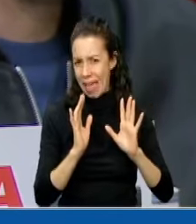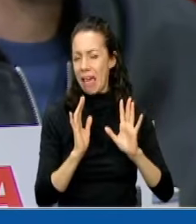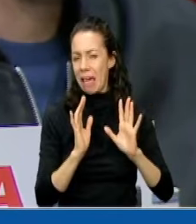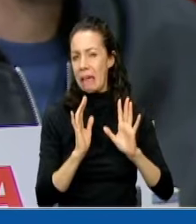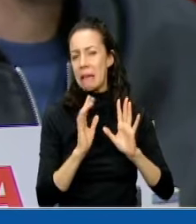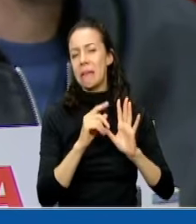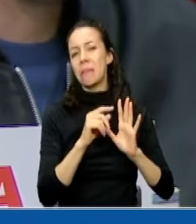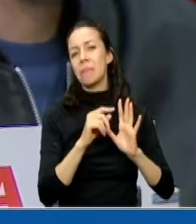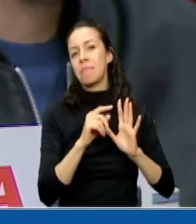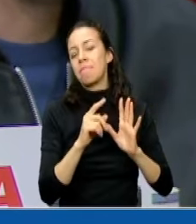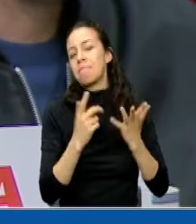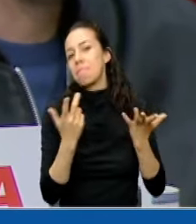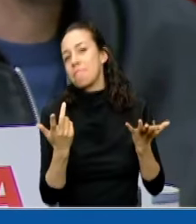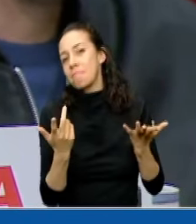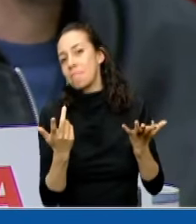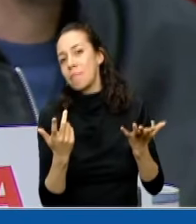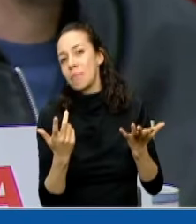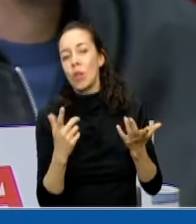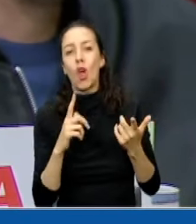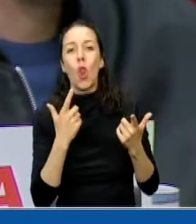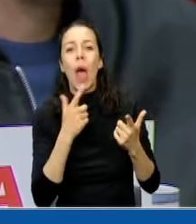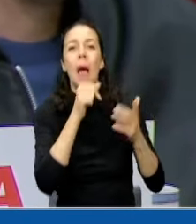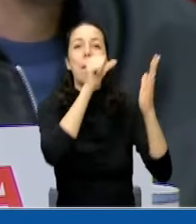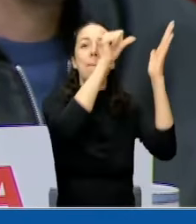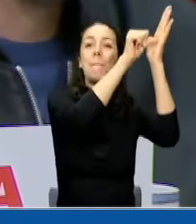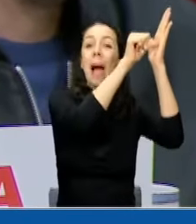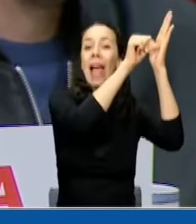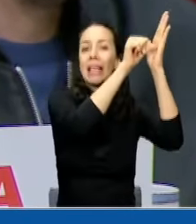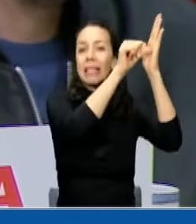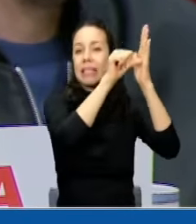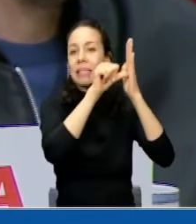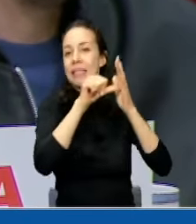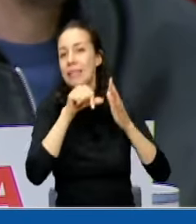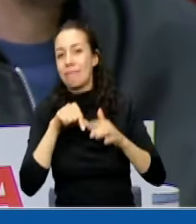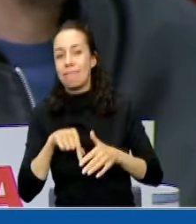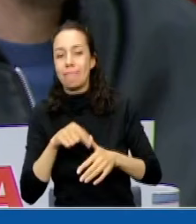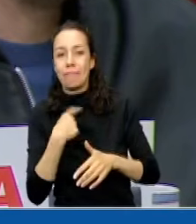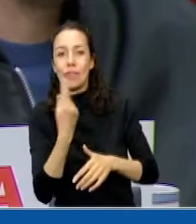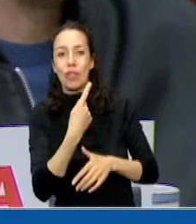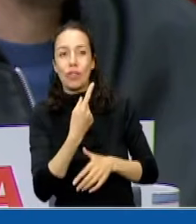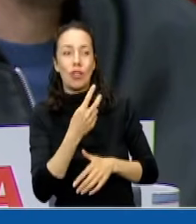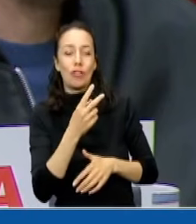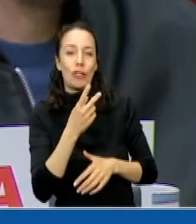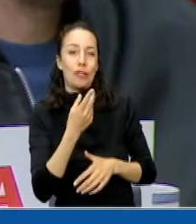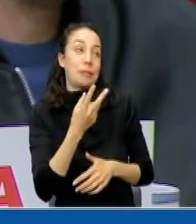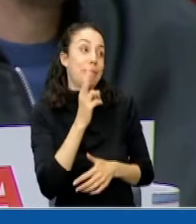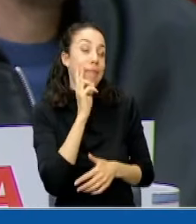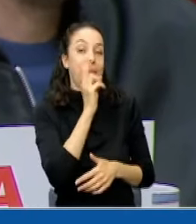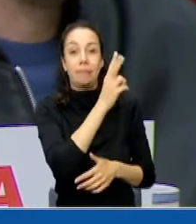y no tenemos solidaridad política con aquellos que entendemos hacia los cuales fue dirigido,